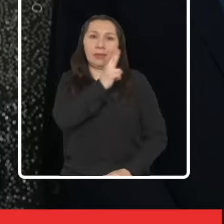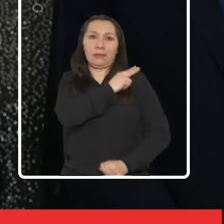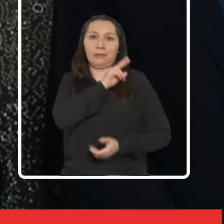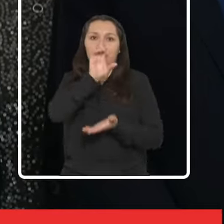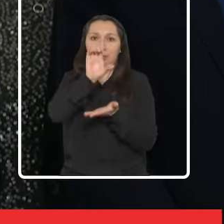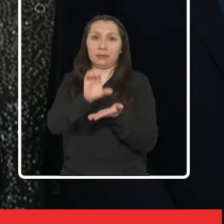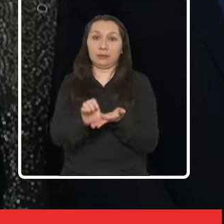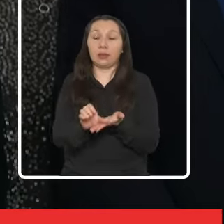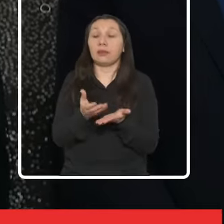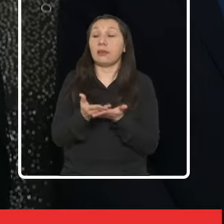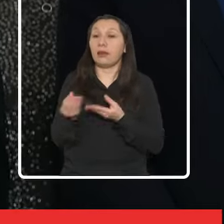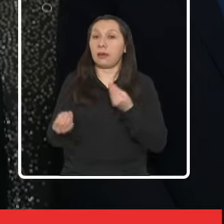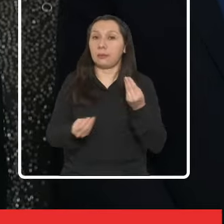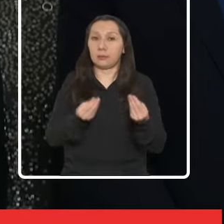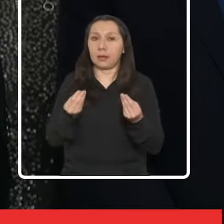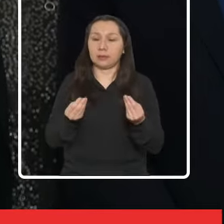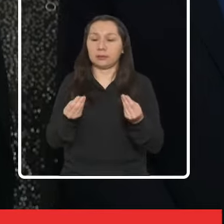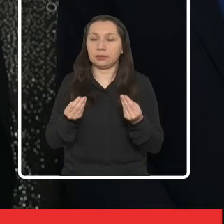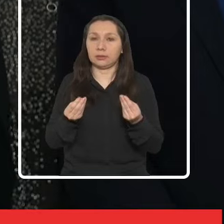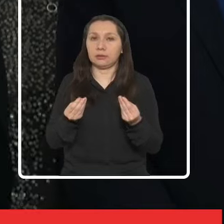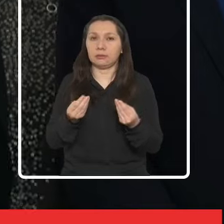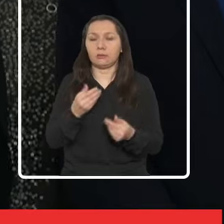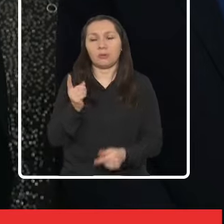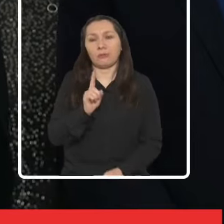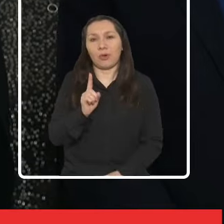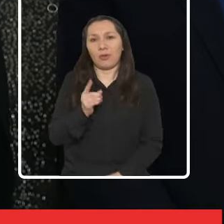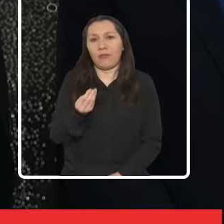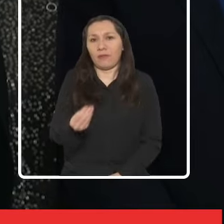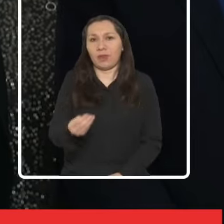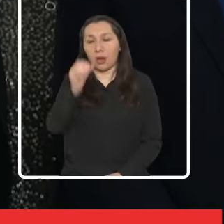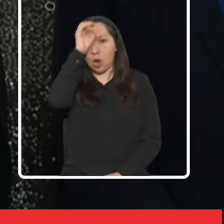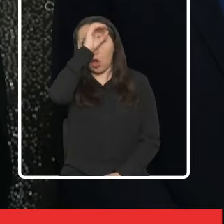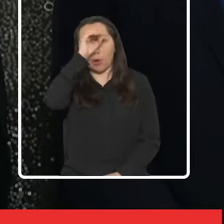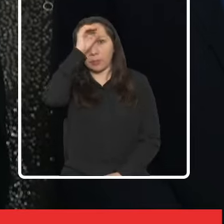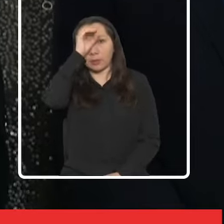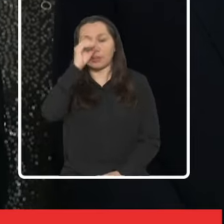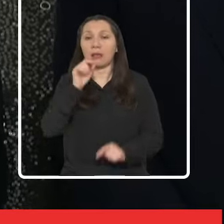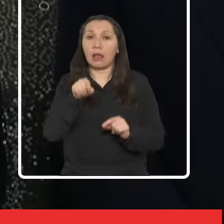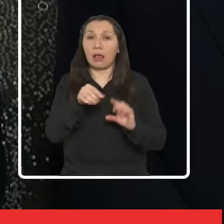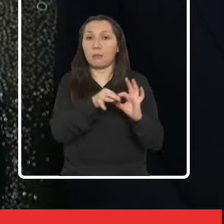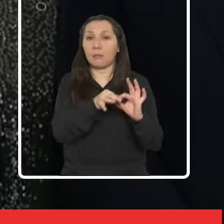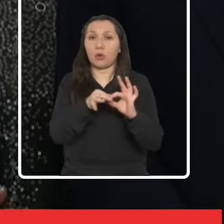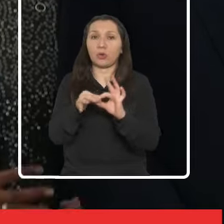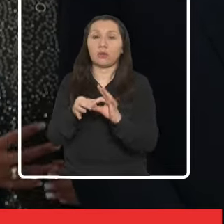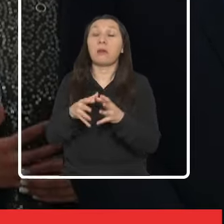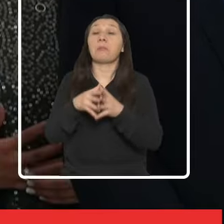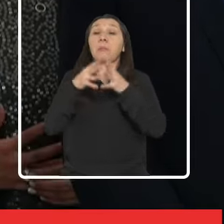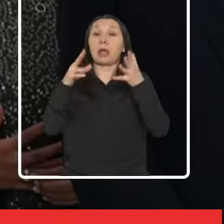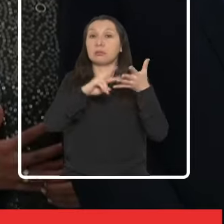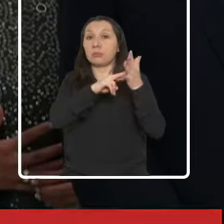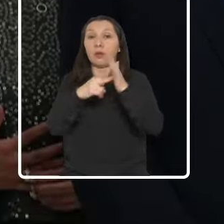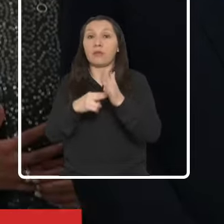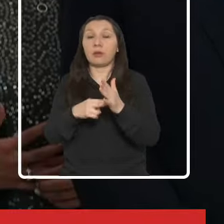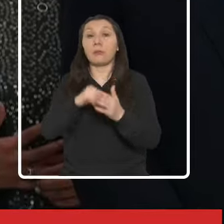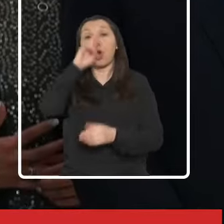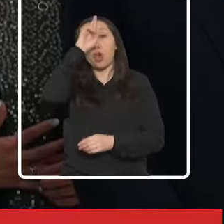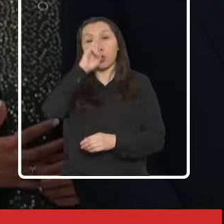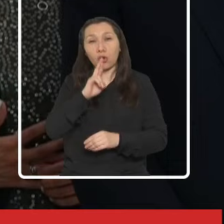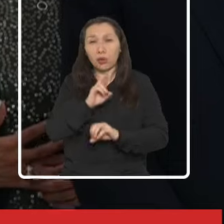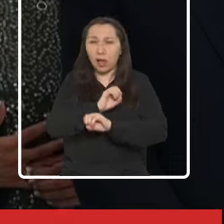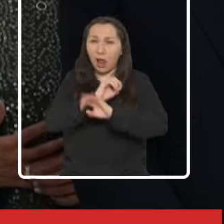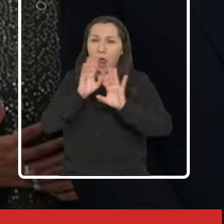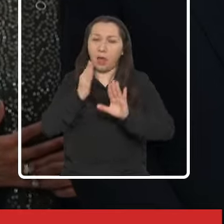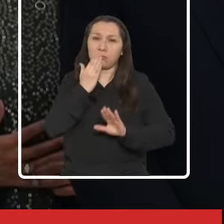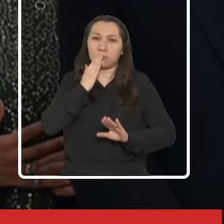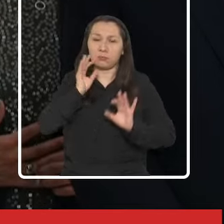Estado. Y por lo tanto, no me parece que ese sea un motivo para armar más polémica, mientras los roles estén